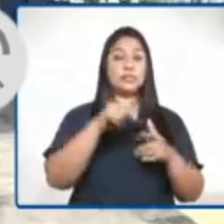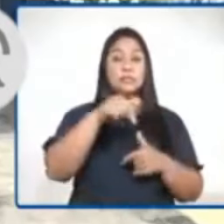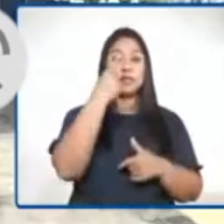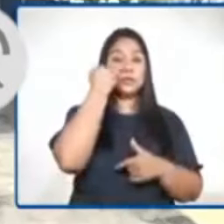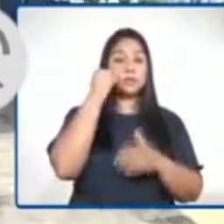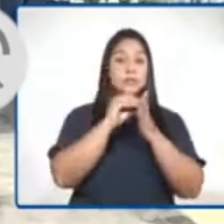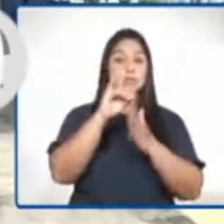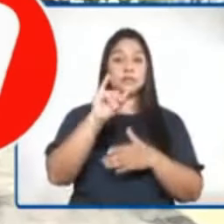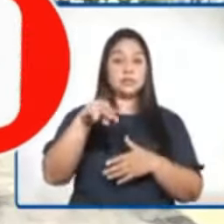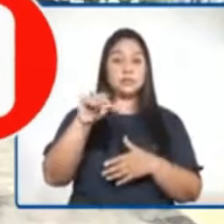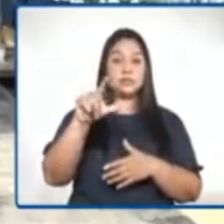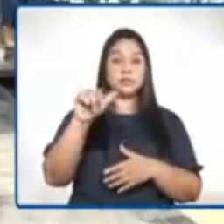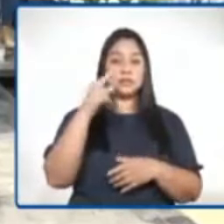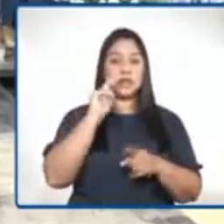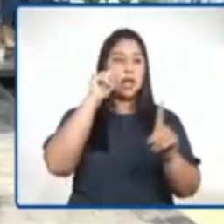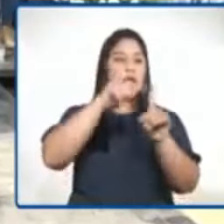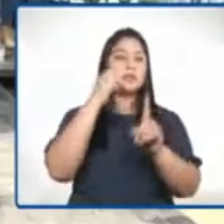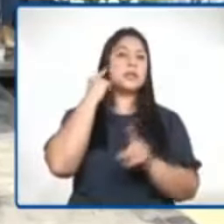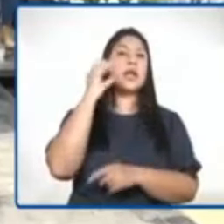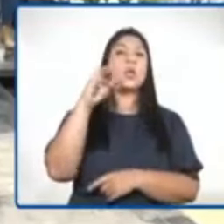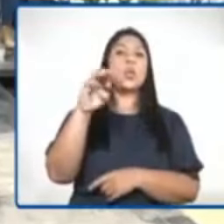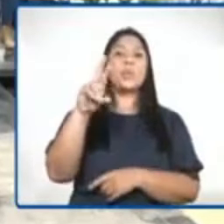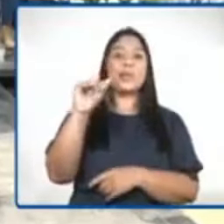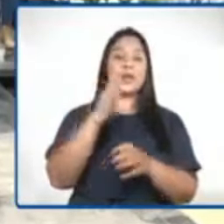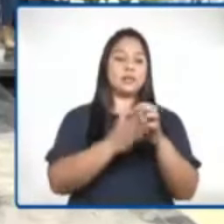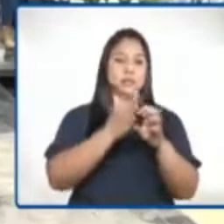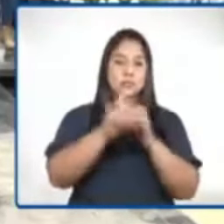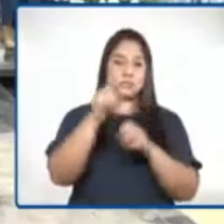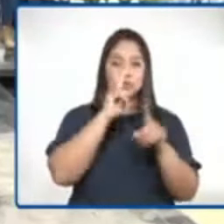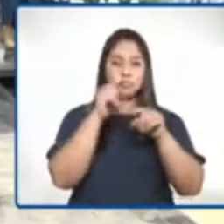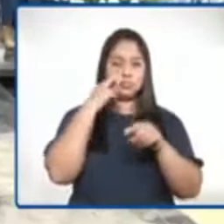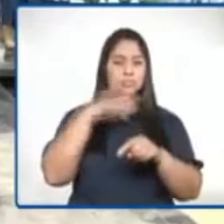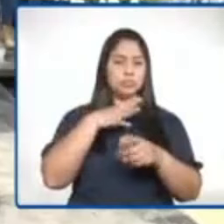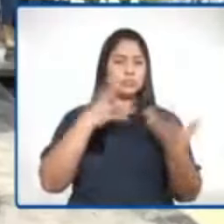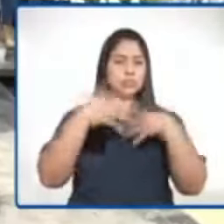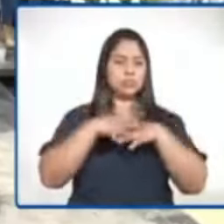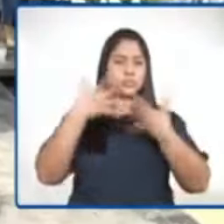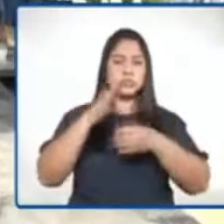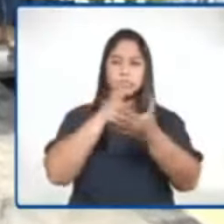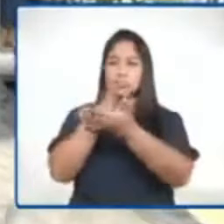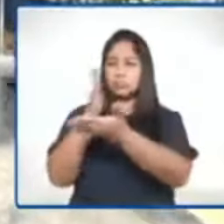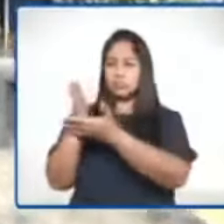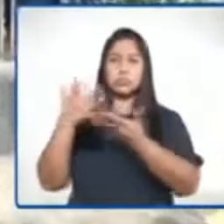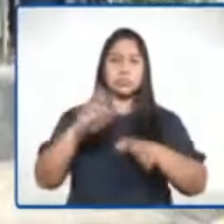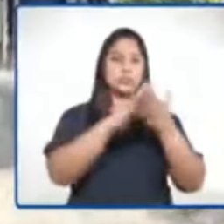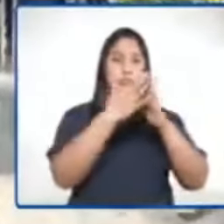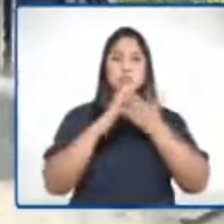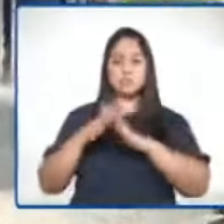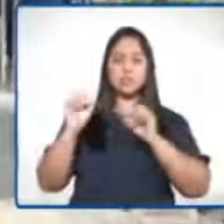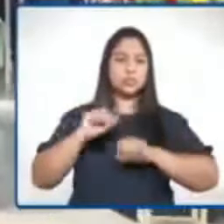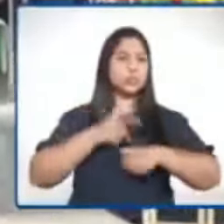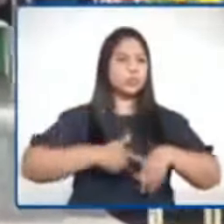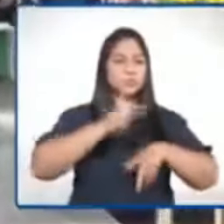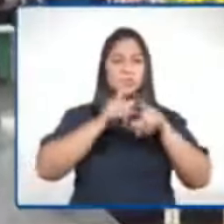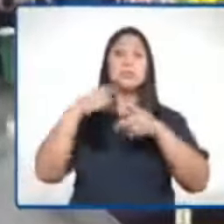Siquinalá hacia La Gomera del departamento de Escuintla nos permite alcanzar la integración de estas comunidades, precisamente también de las comunidades